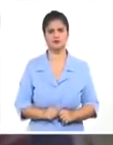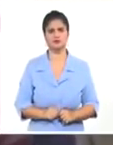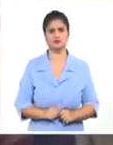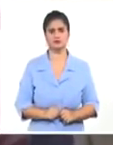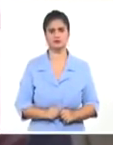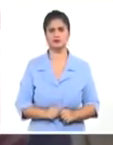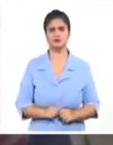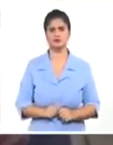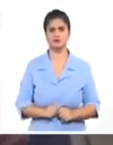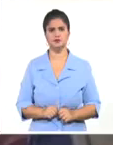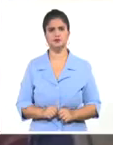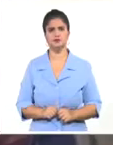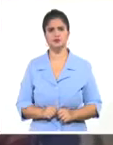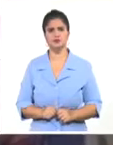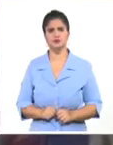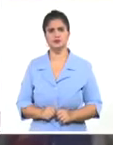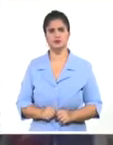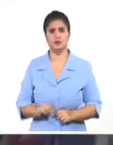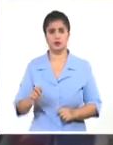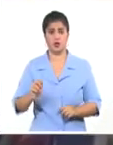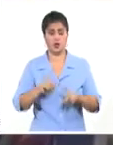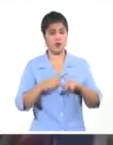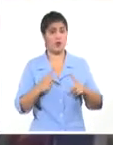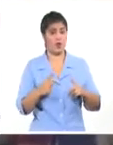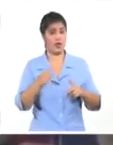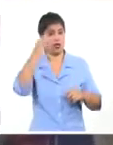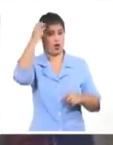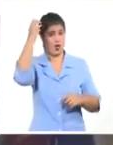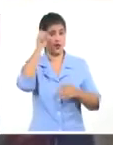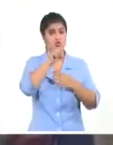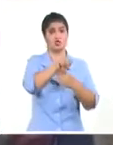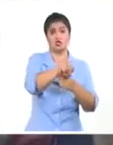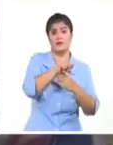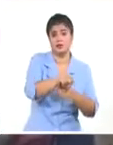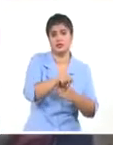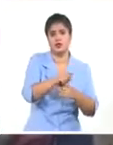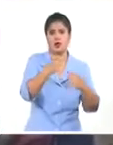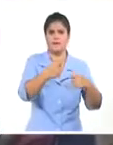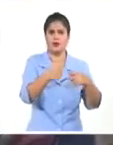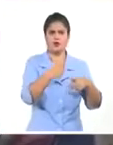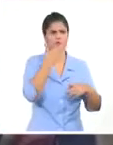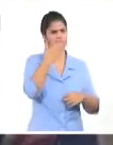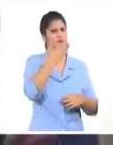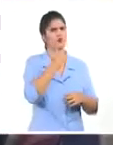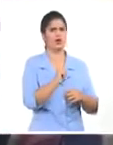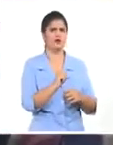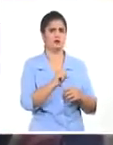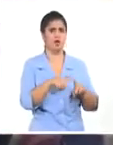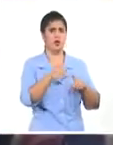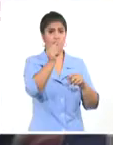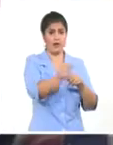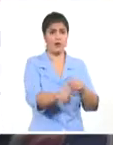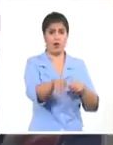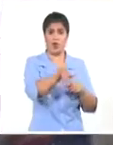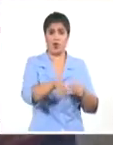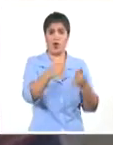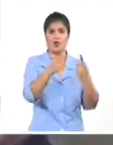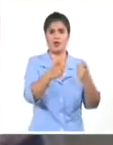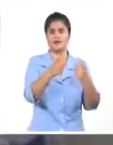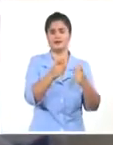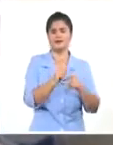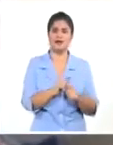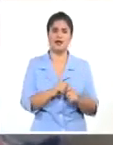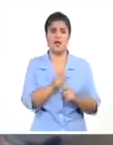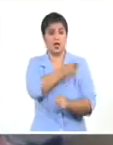a actor, porque aunque esté prestando un servicio, él está prestando un servicio a alguien que también tiene, a lo mejor está